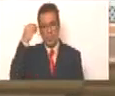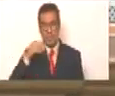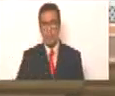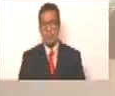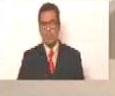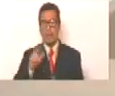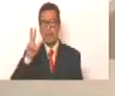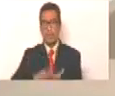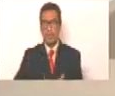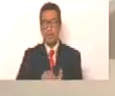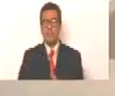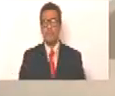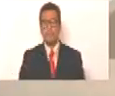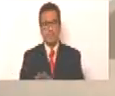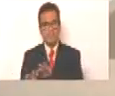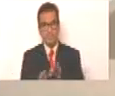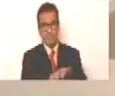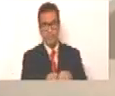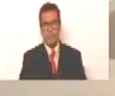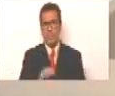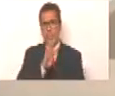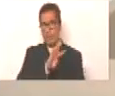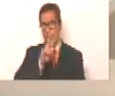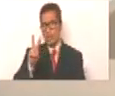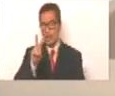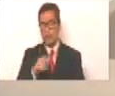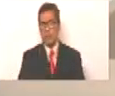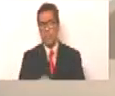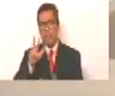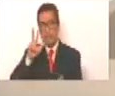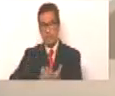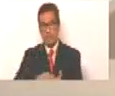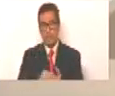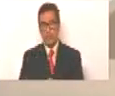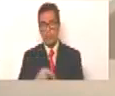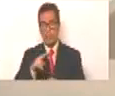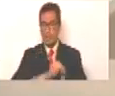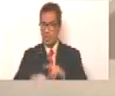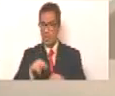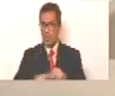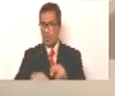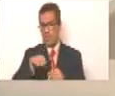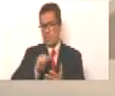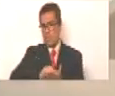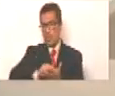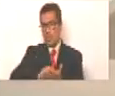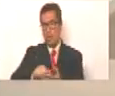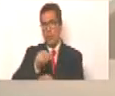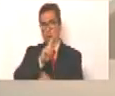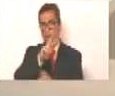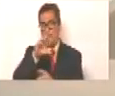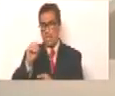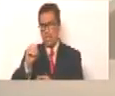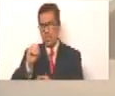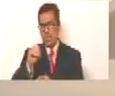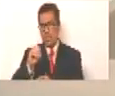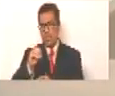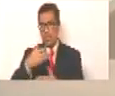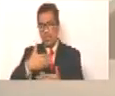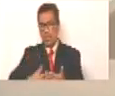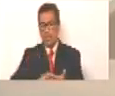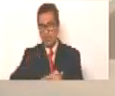Siguiente. 42. Se sugiere aprobar la creación del epígrafe del artículo 20, quedando redactado de la manera siguiente. Epígrafe